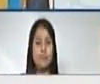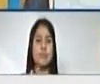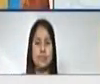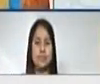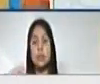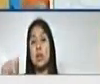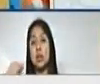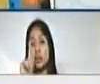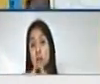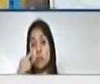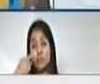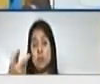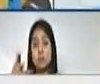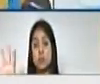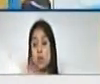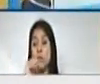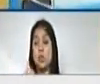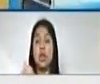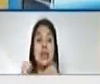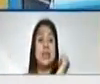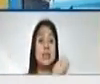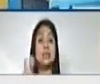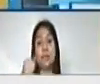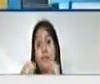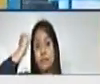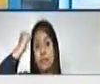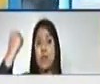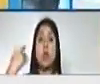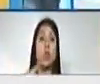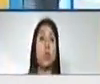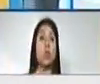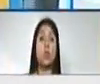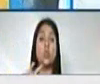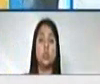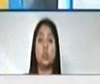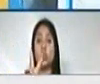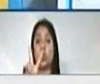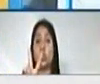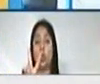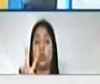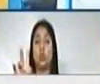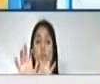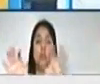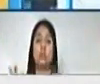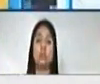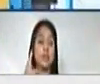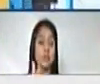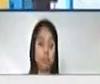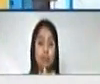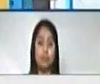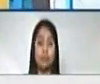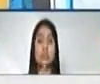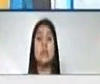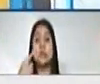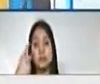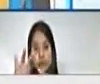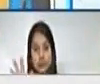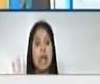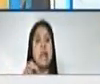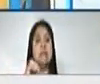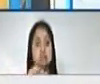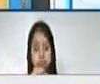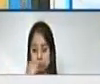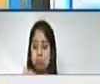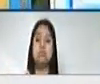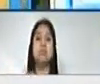día no, etcétera. Pero es muy importante también porque el objetivo es incluir ya también al sector magisterial para que reciban la